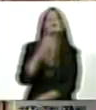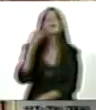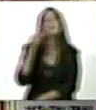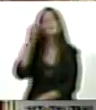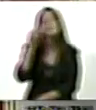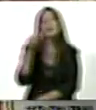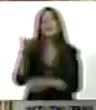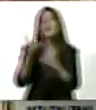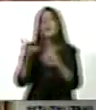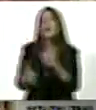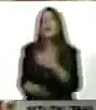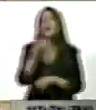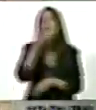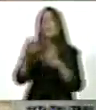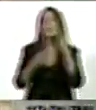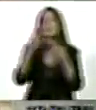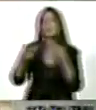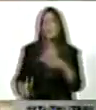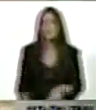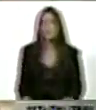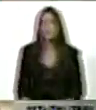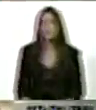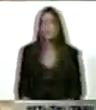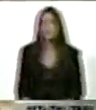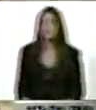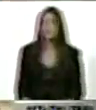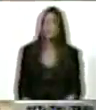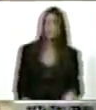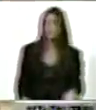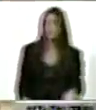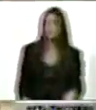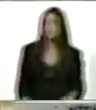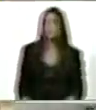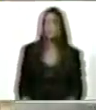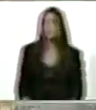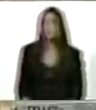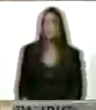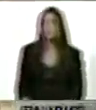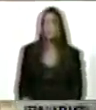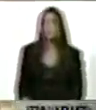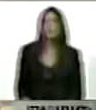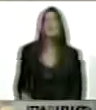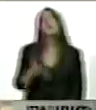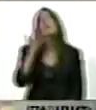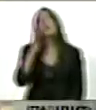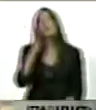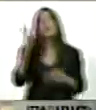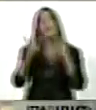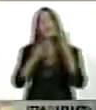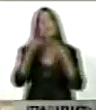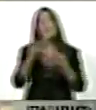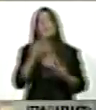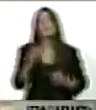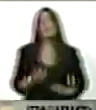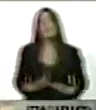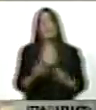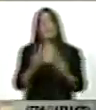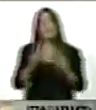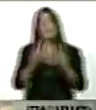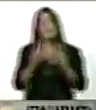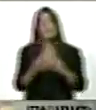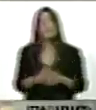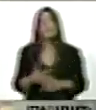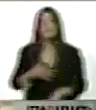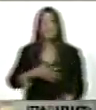acto como un error político. Bueno, imagínense, aquí hay, mire, yo creo que en la política y en la vida, si